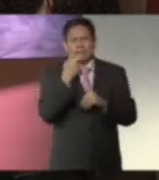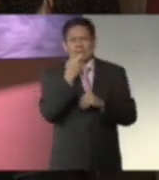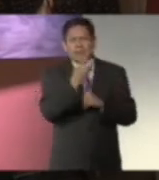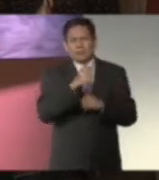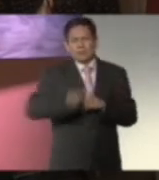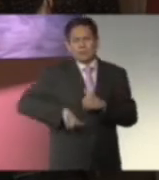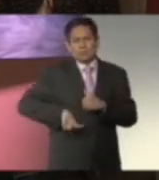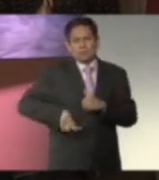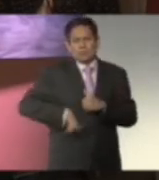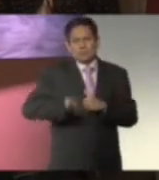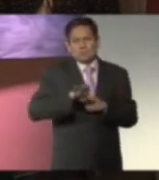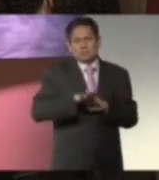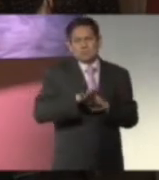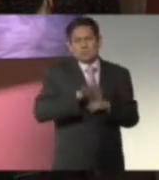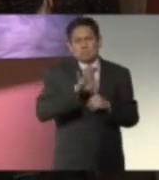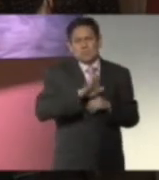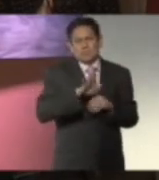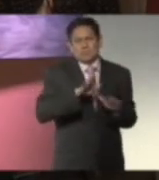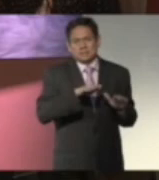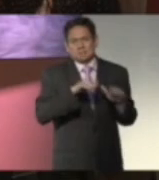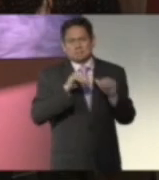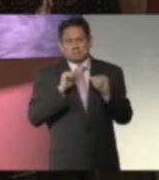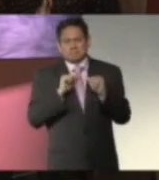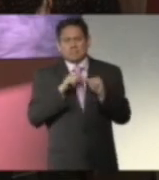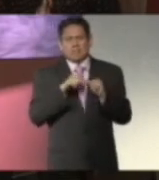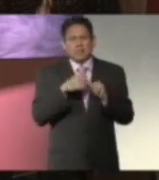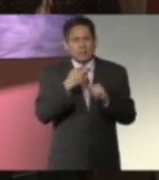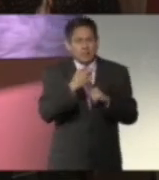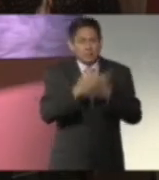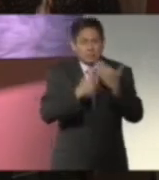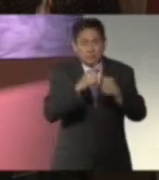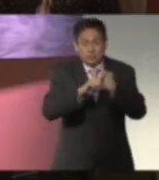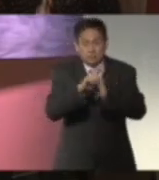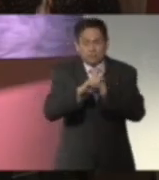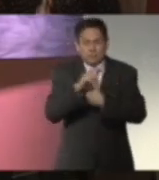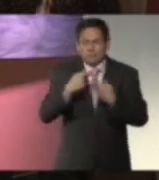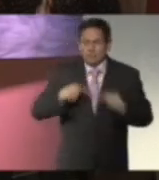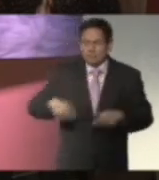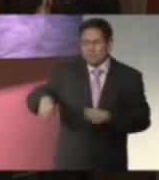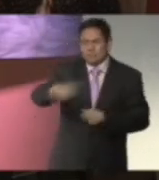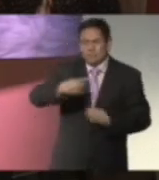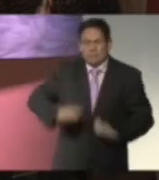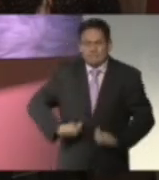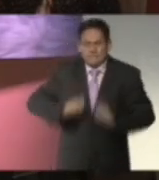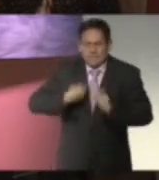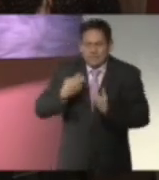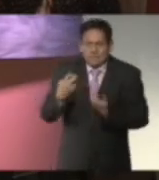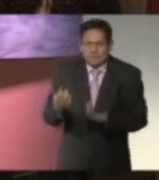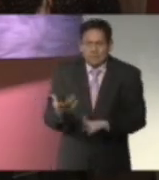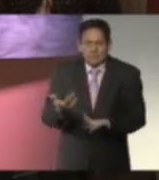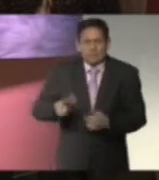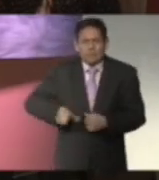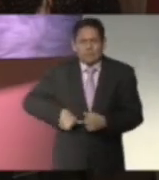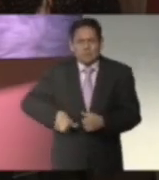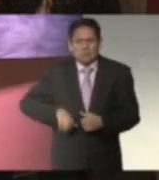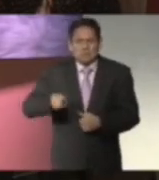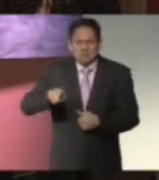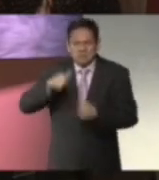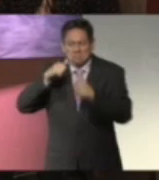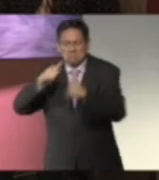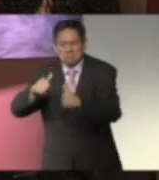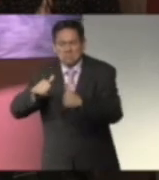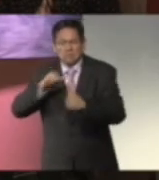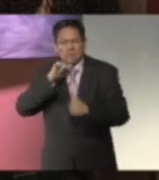Estado mexicano a la vida, ¿no?, para hoy más que nunca privilegiar el negocio.